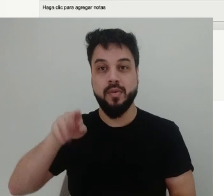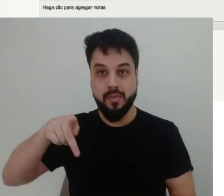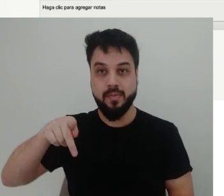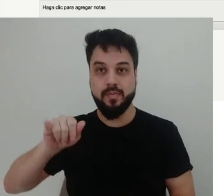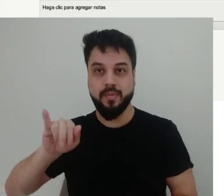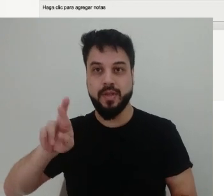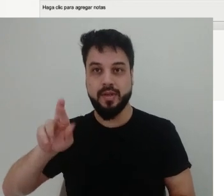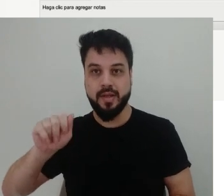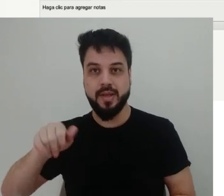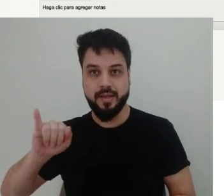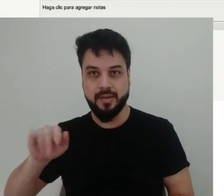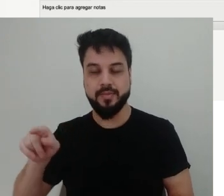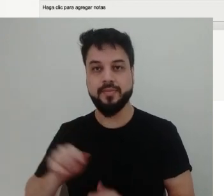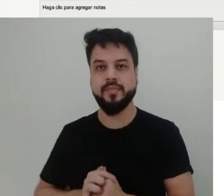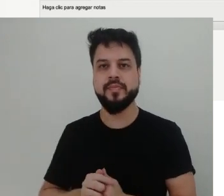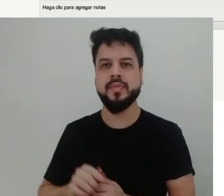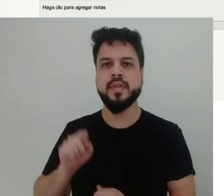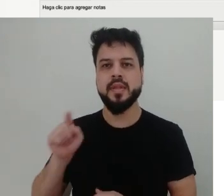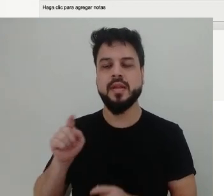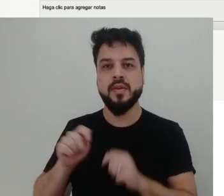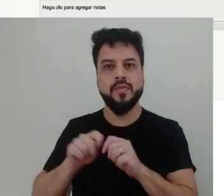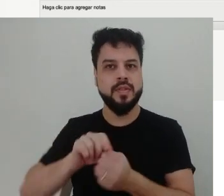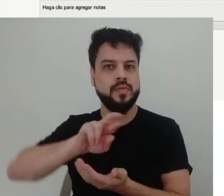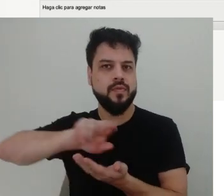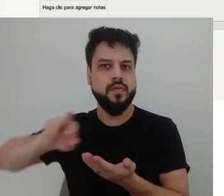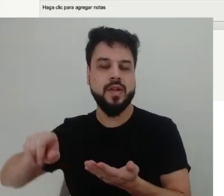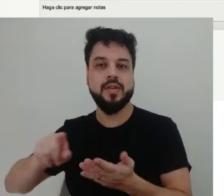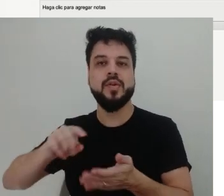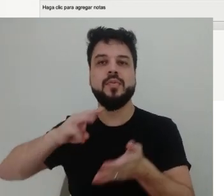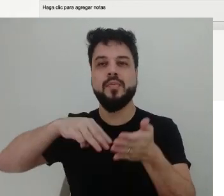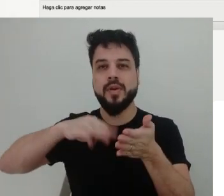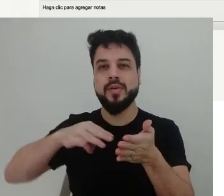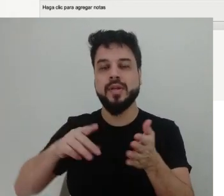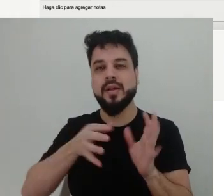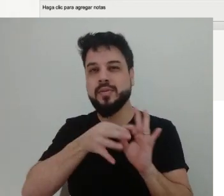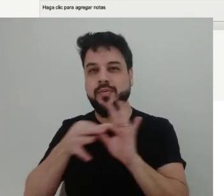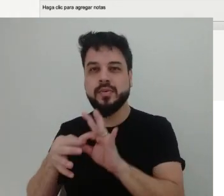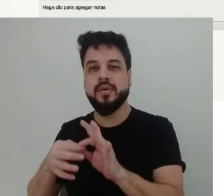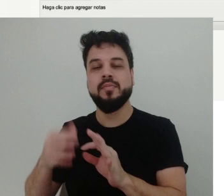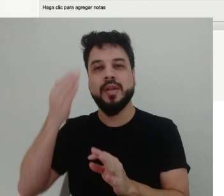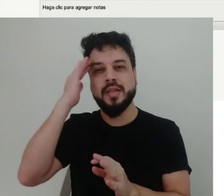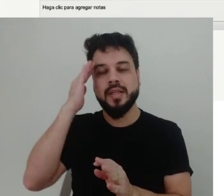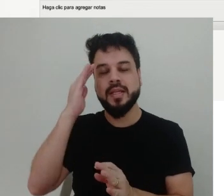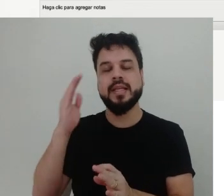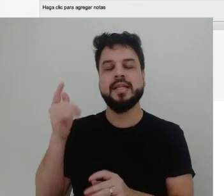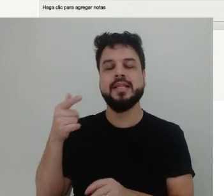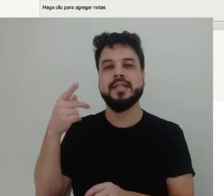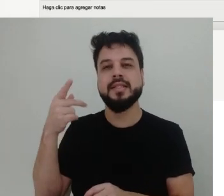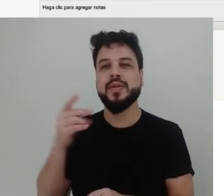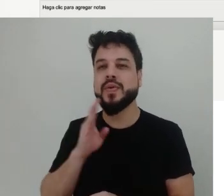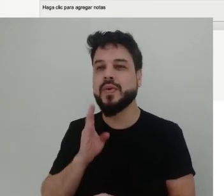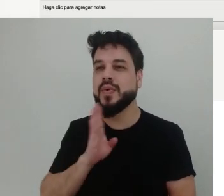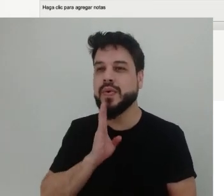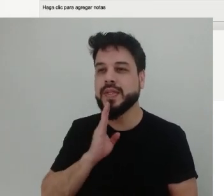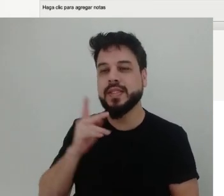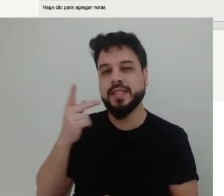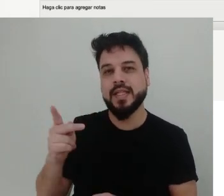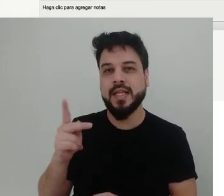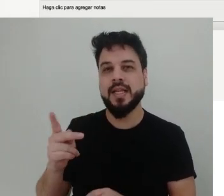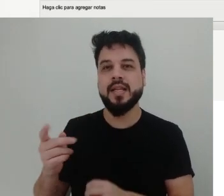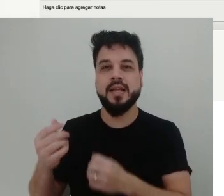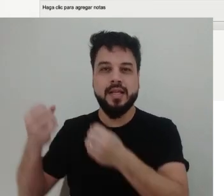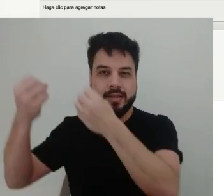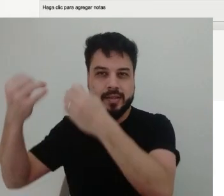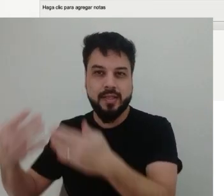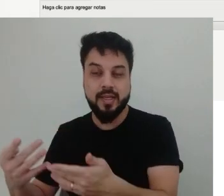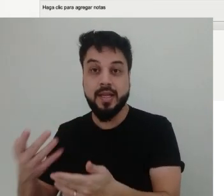vivir. Aquí en el dibujo ella me explica las cosas que ella dibujó y por qué. Aquí hay una serie de elementos,